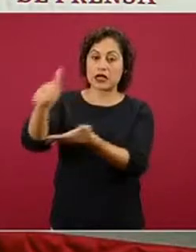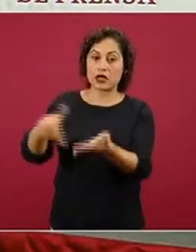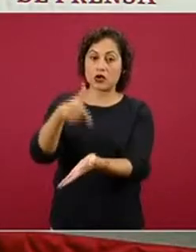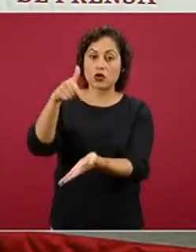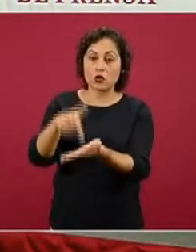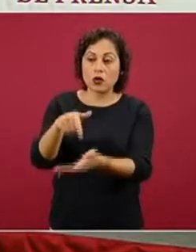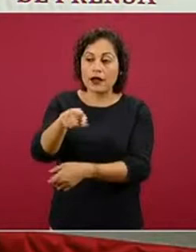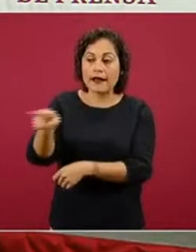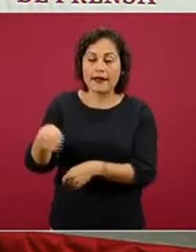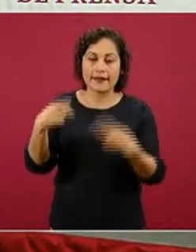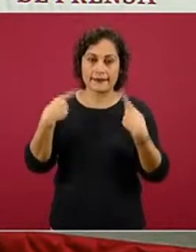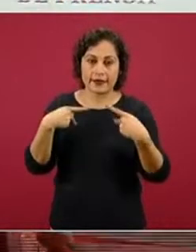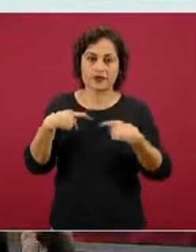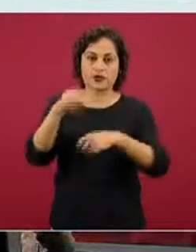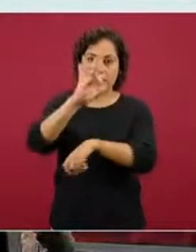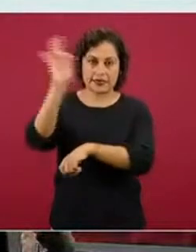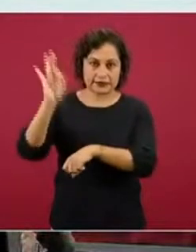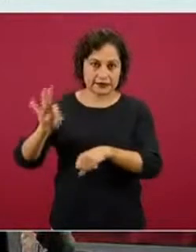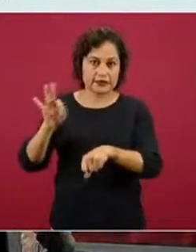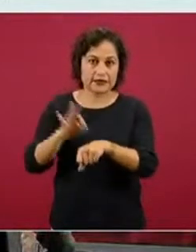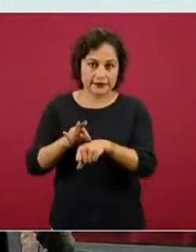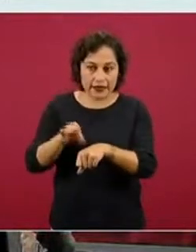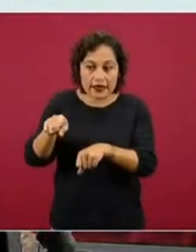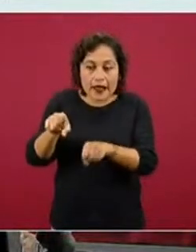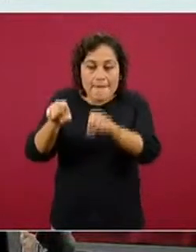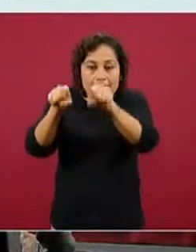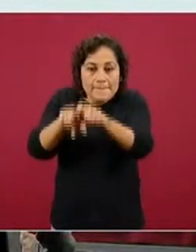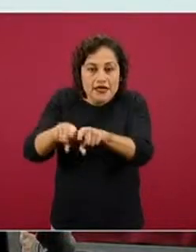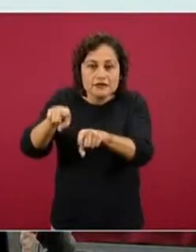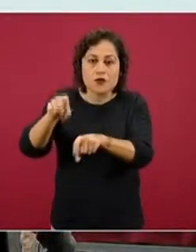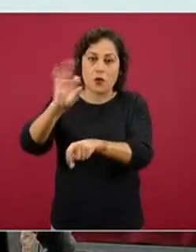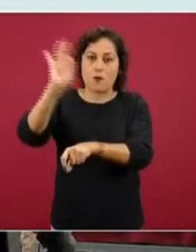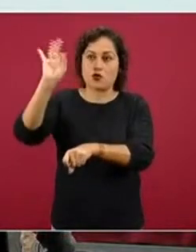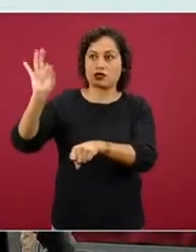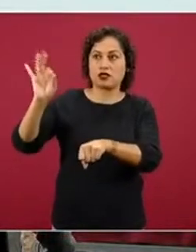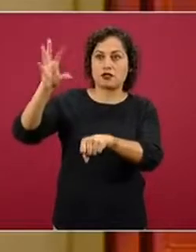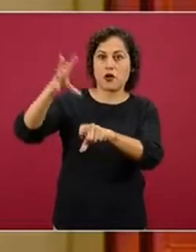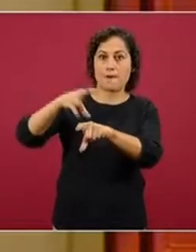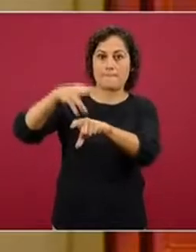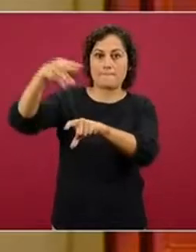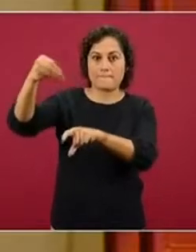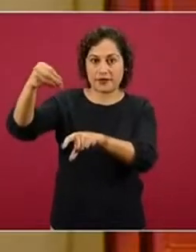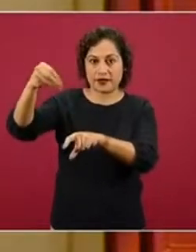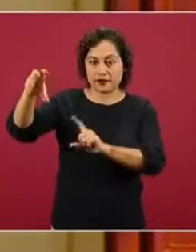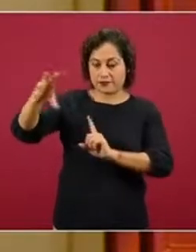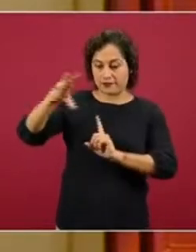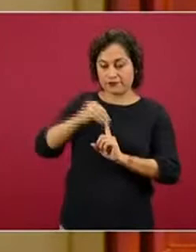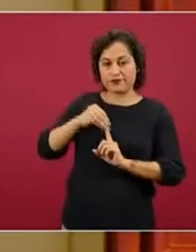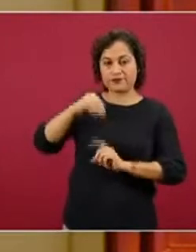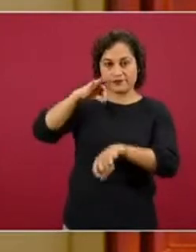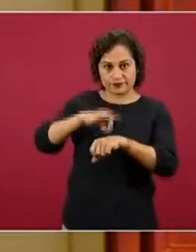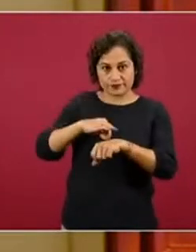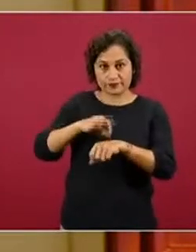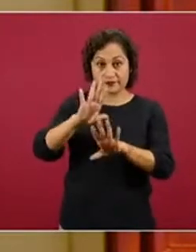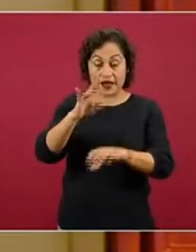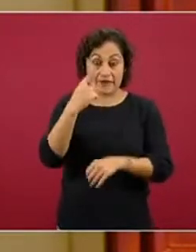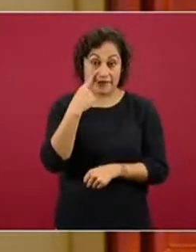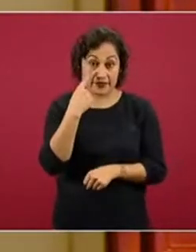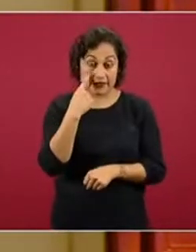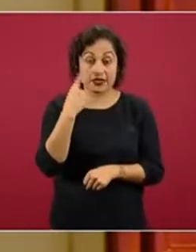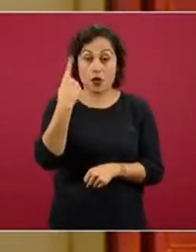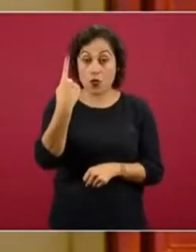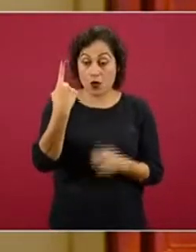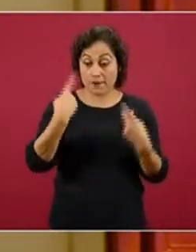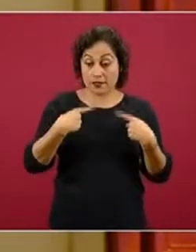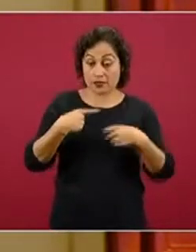casos confirmados de dengue y también está el vector. El dengue no se transmite porque una persona con dengue me